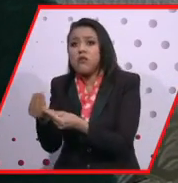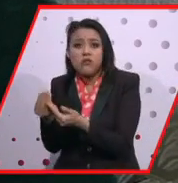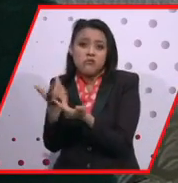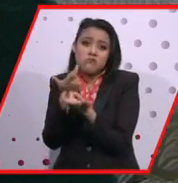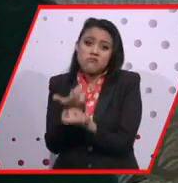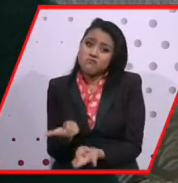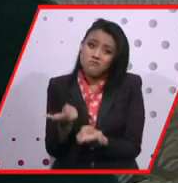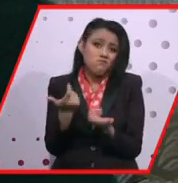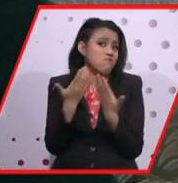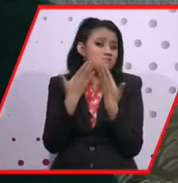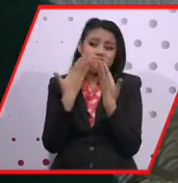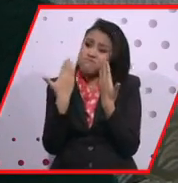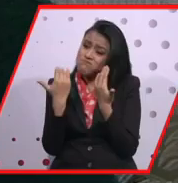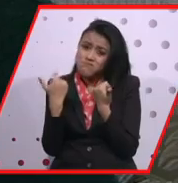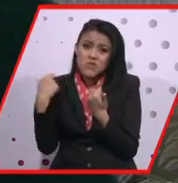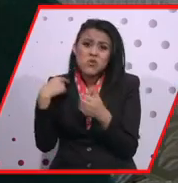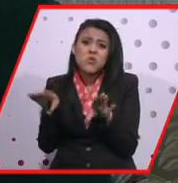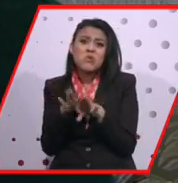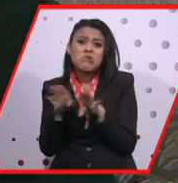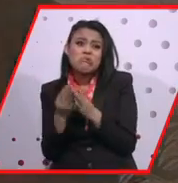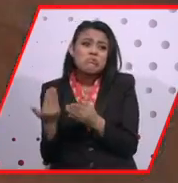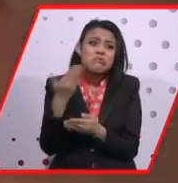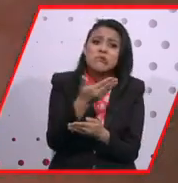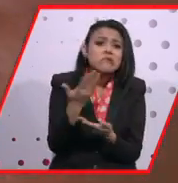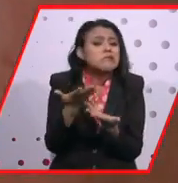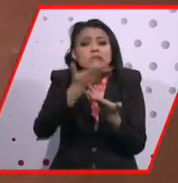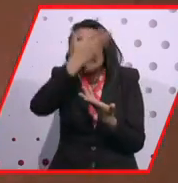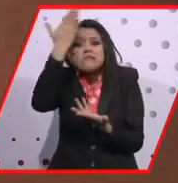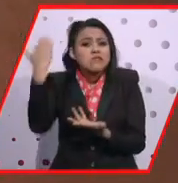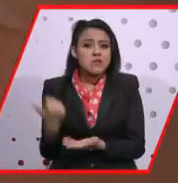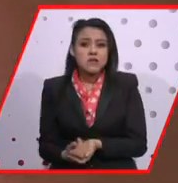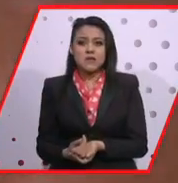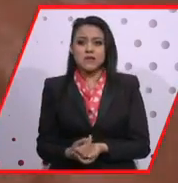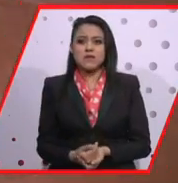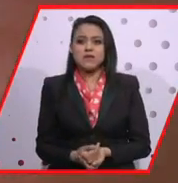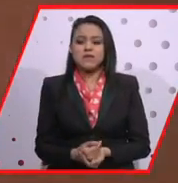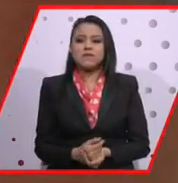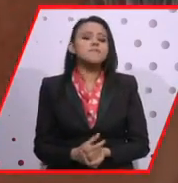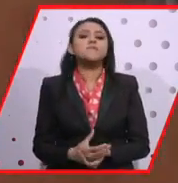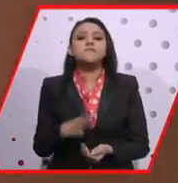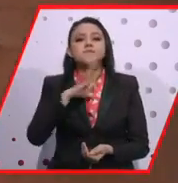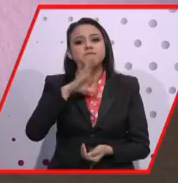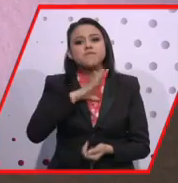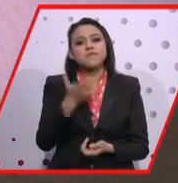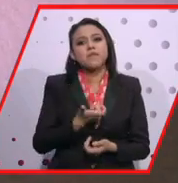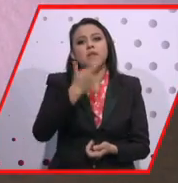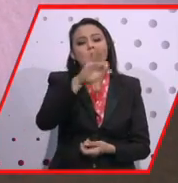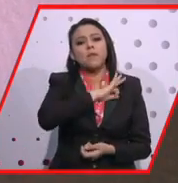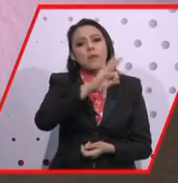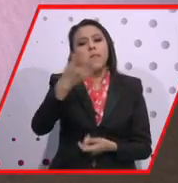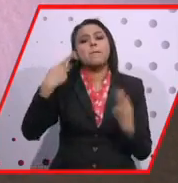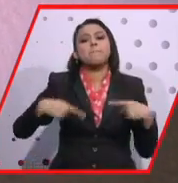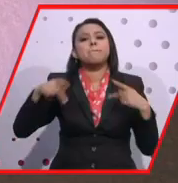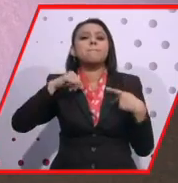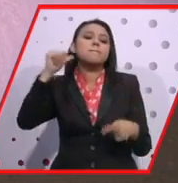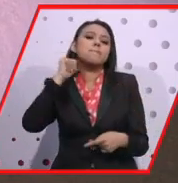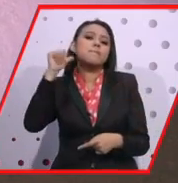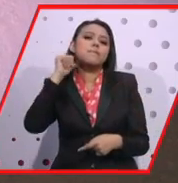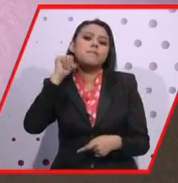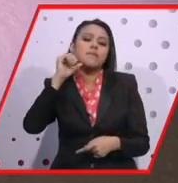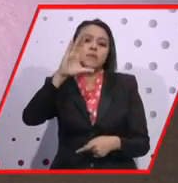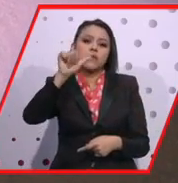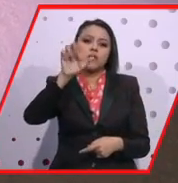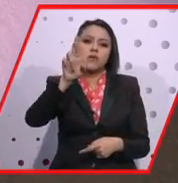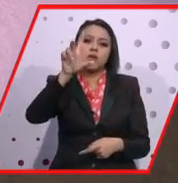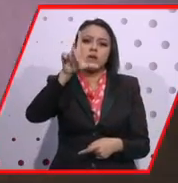pagar carro. Y yo no sé ir a donde me dicen. Como si no bastara, con sus escasos ahorros contrataron los servicios de un abogado a quien señalan como